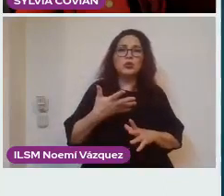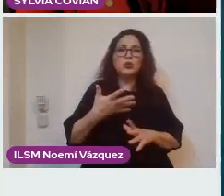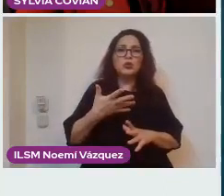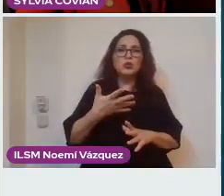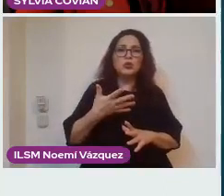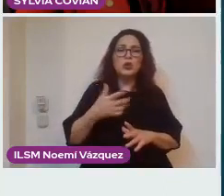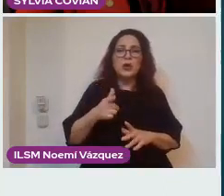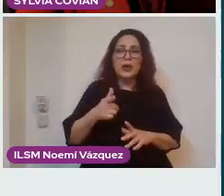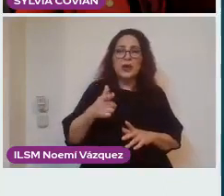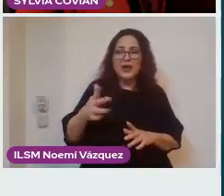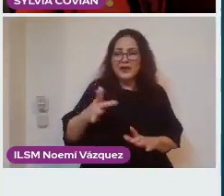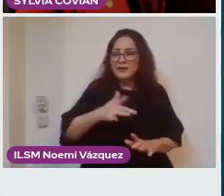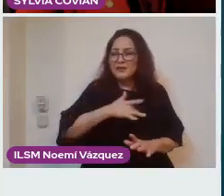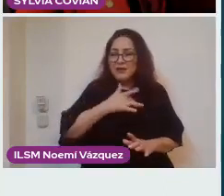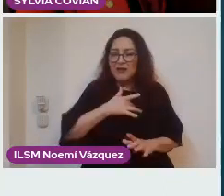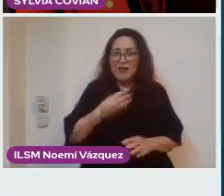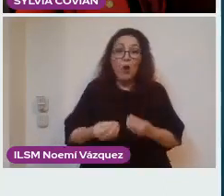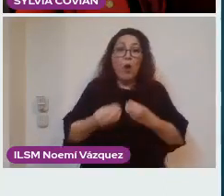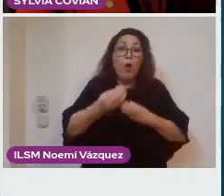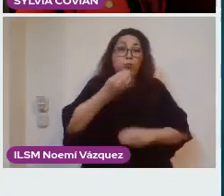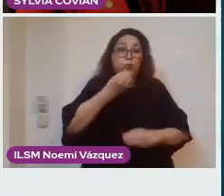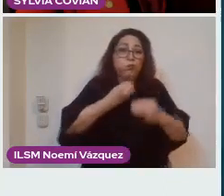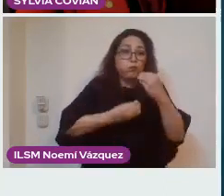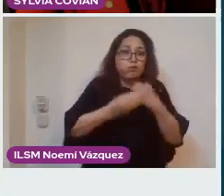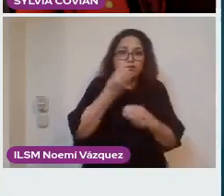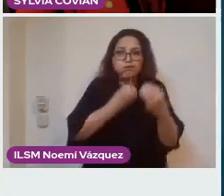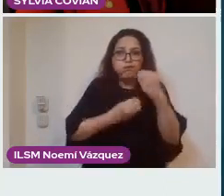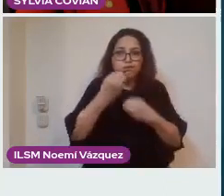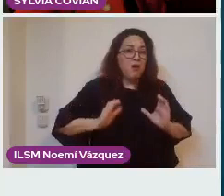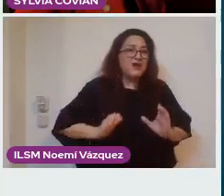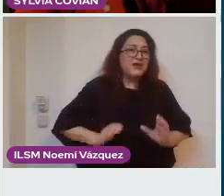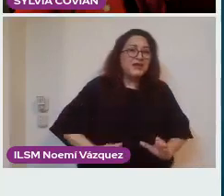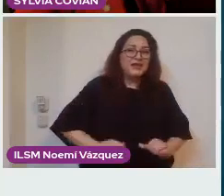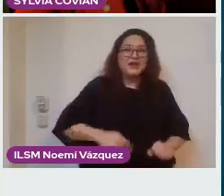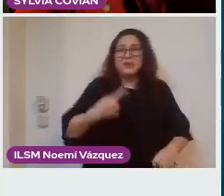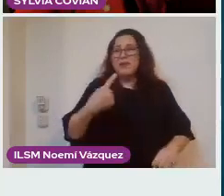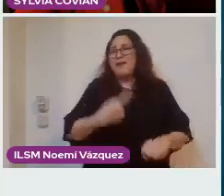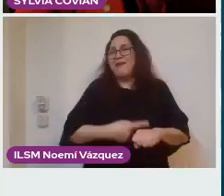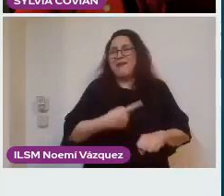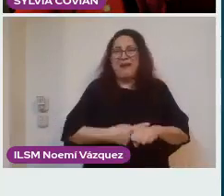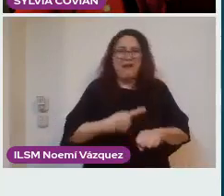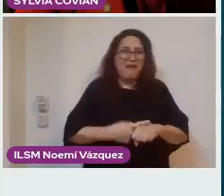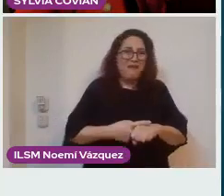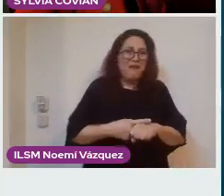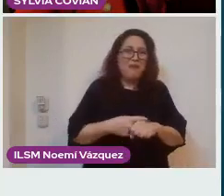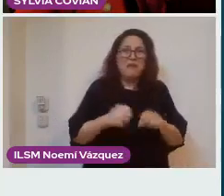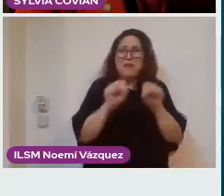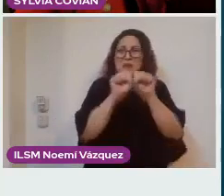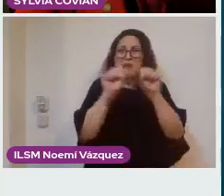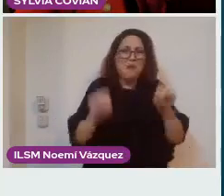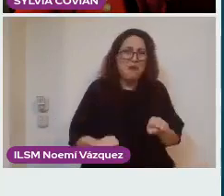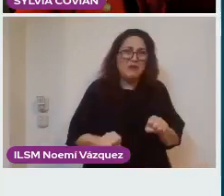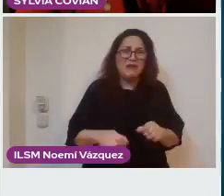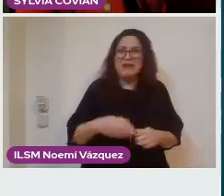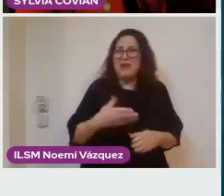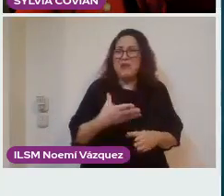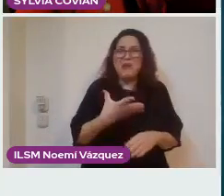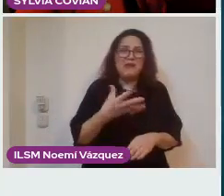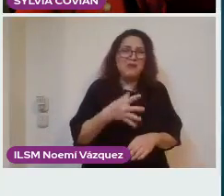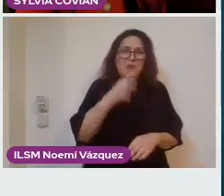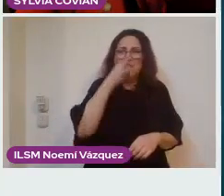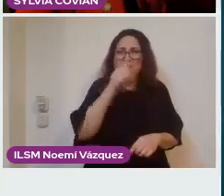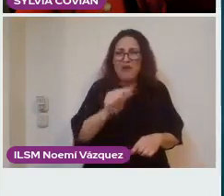que otros. ¿Qué quiero decir con esto? No hay un permiso de sentir tu cuerpo, de guiarte